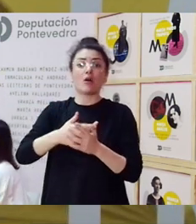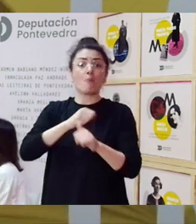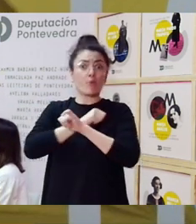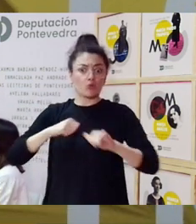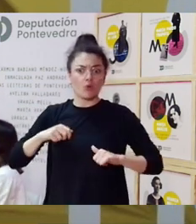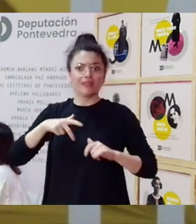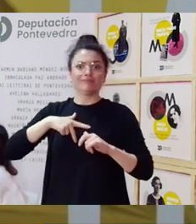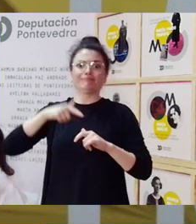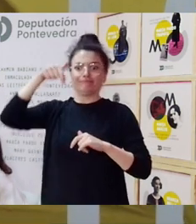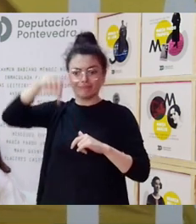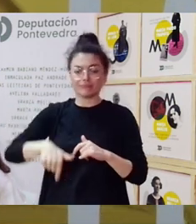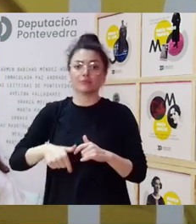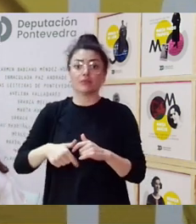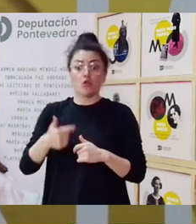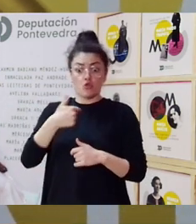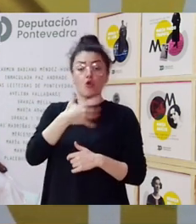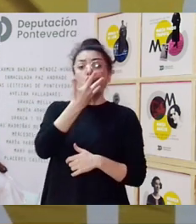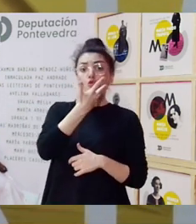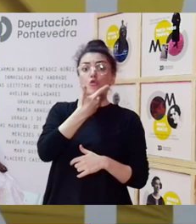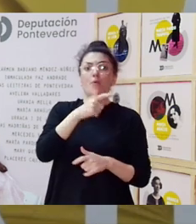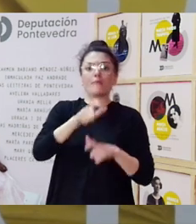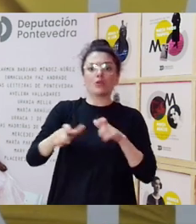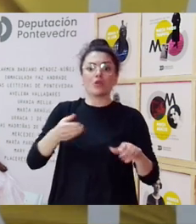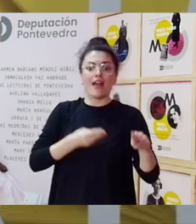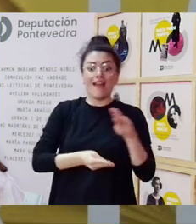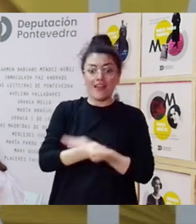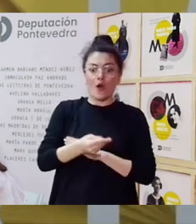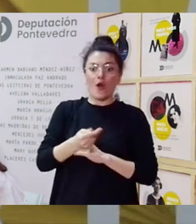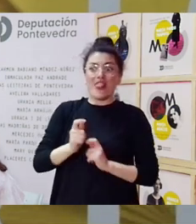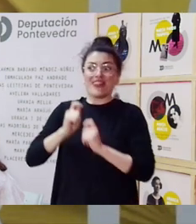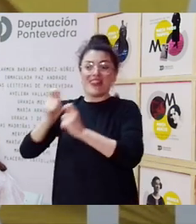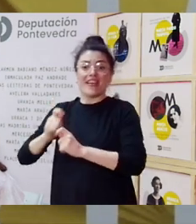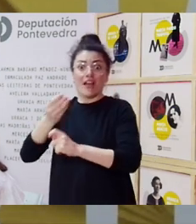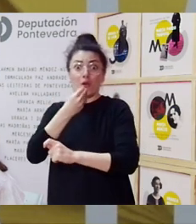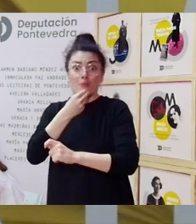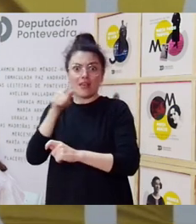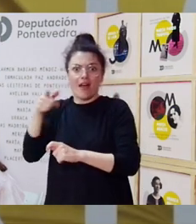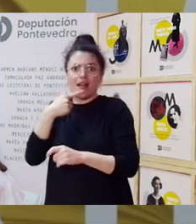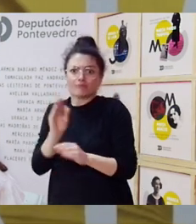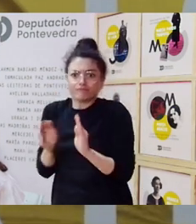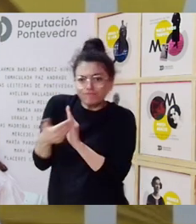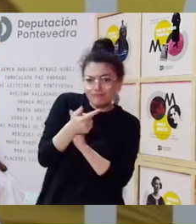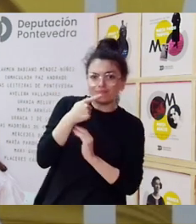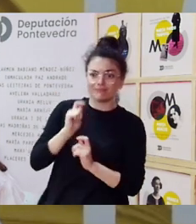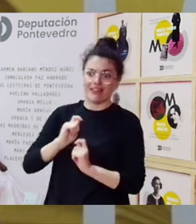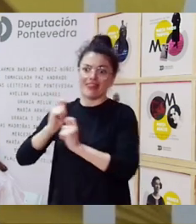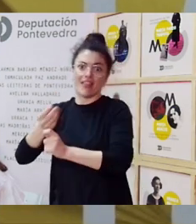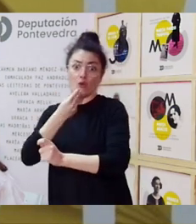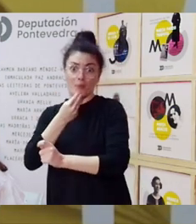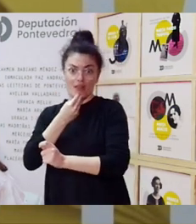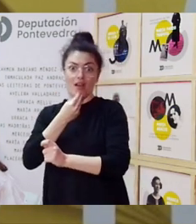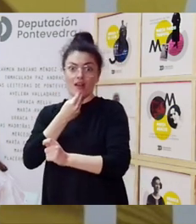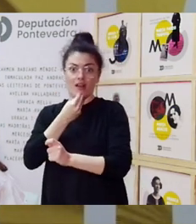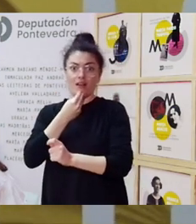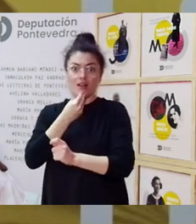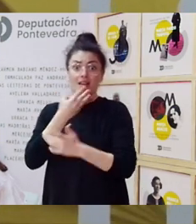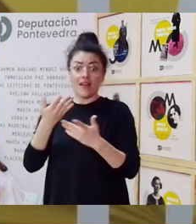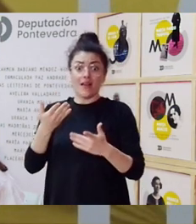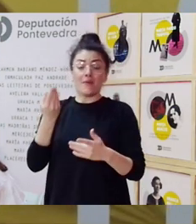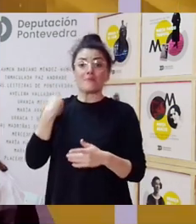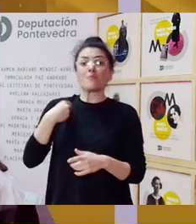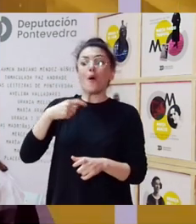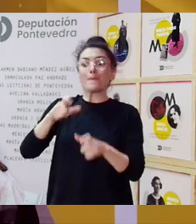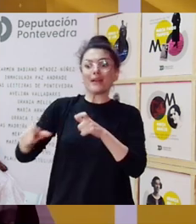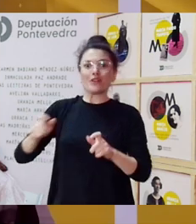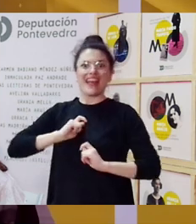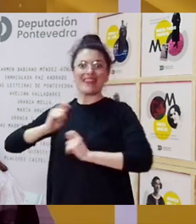fillos de personas que lle levaban de comer a donde estaba fuxido. Claro, esas personas que lle iban